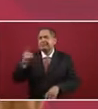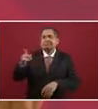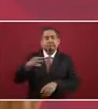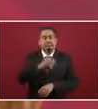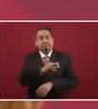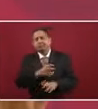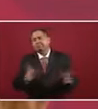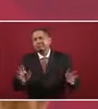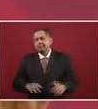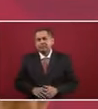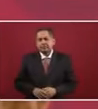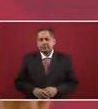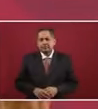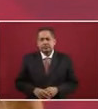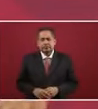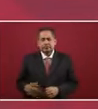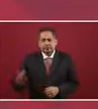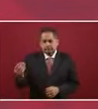tampoco.